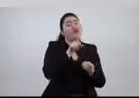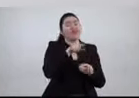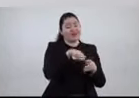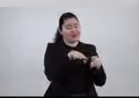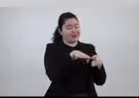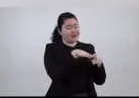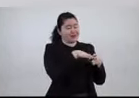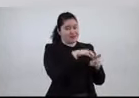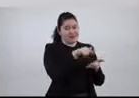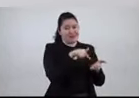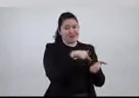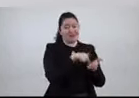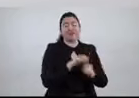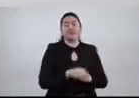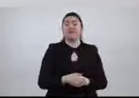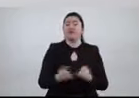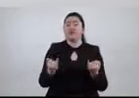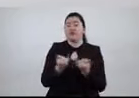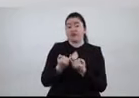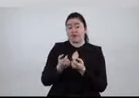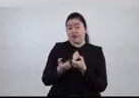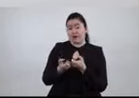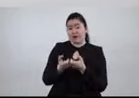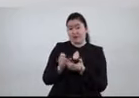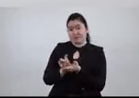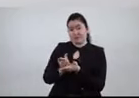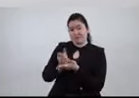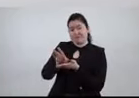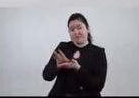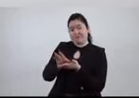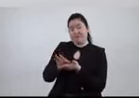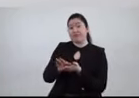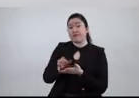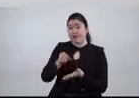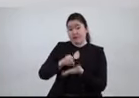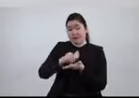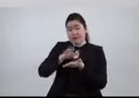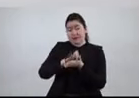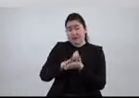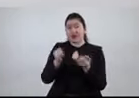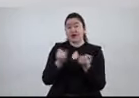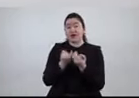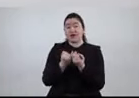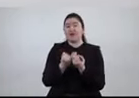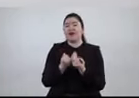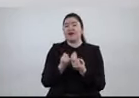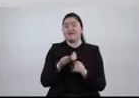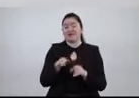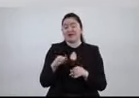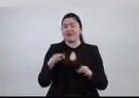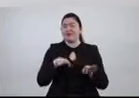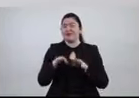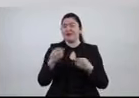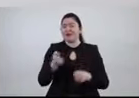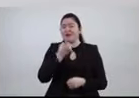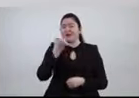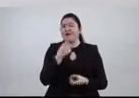su SMS con su cita, y la vacunación de personal educativo es del martes al